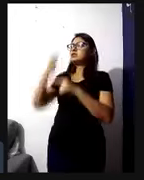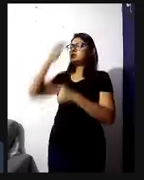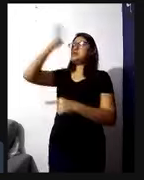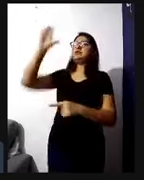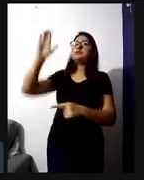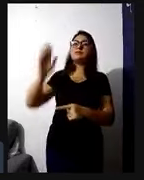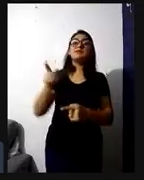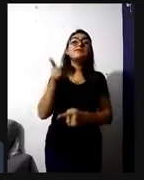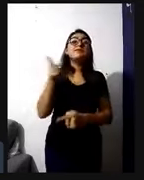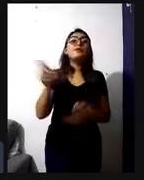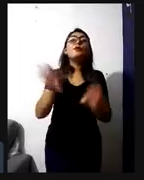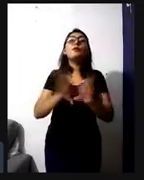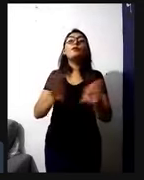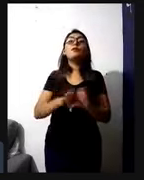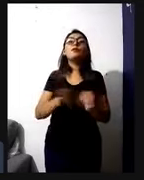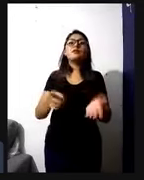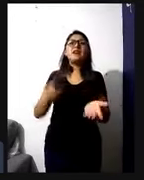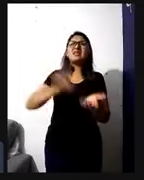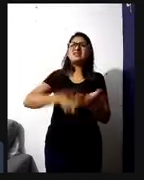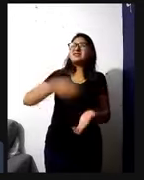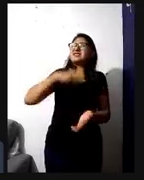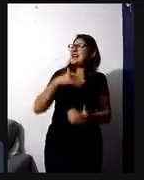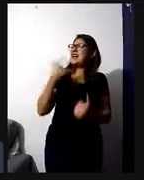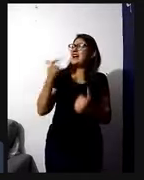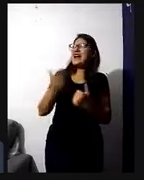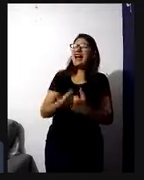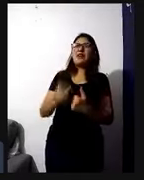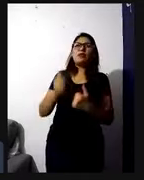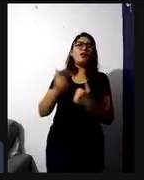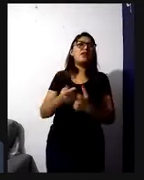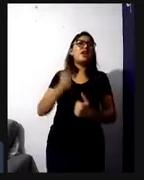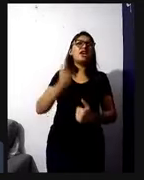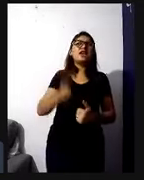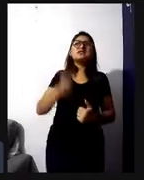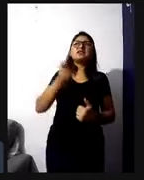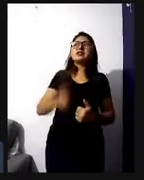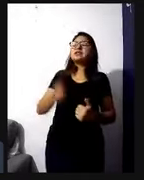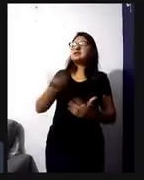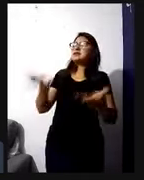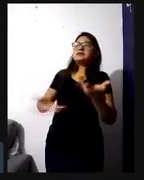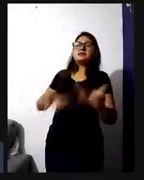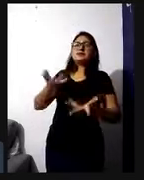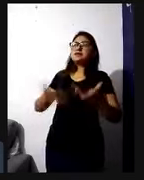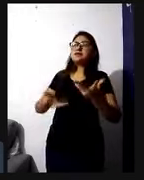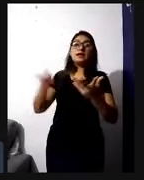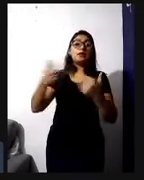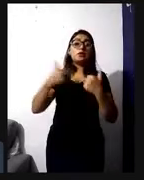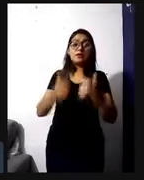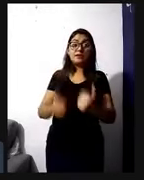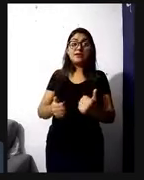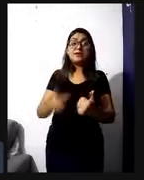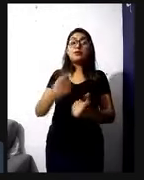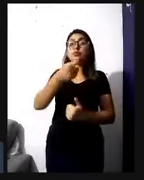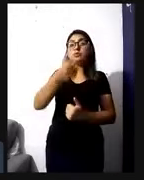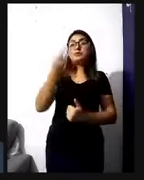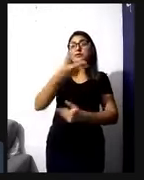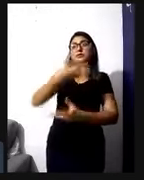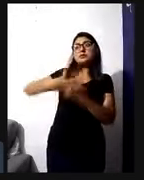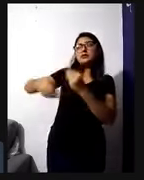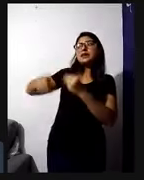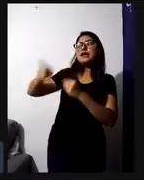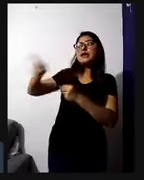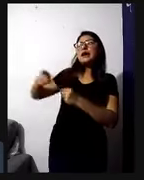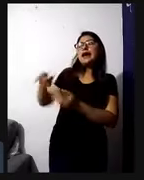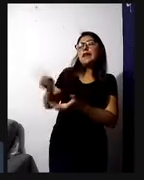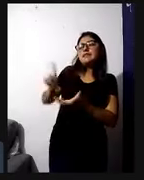saber que algo sucede y no es fácil. Entonces hay que pensar también en el proceso que la persona